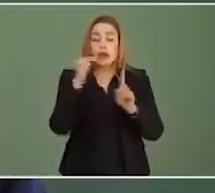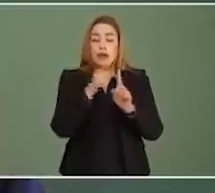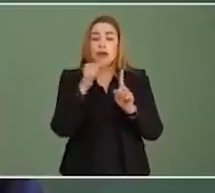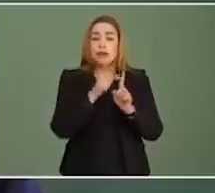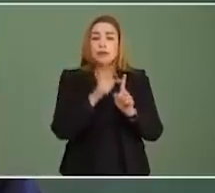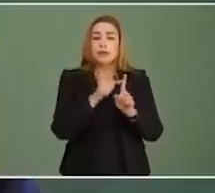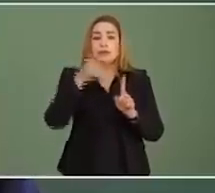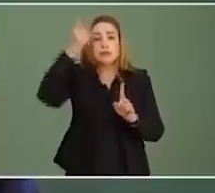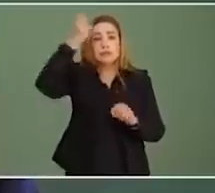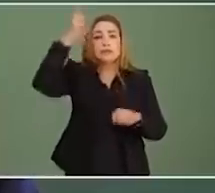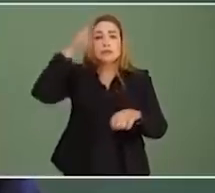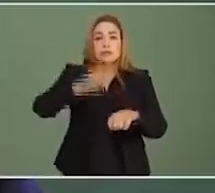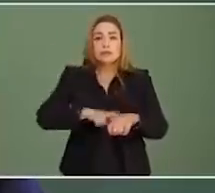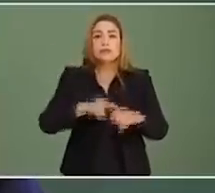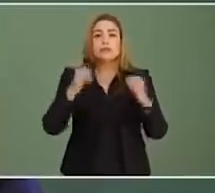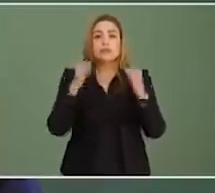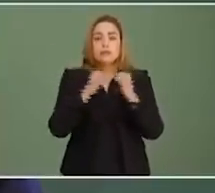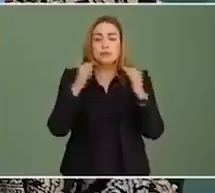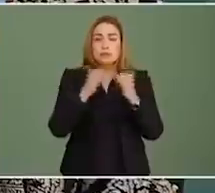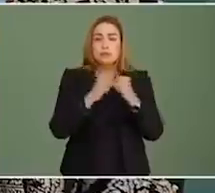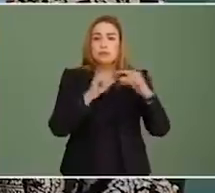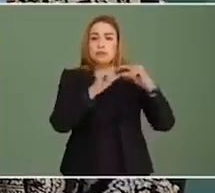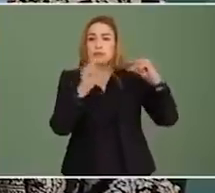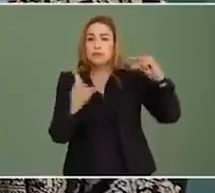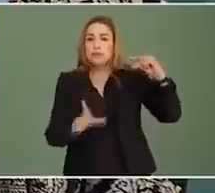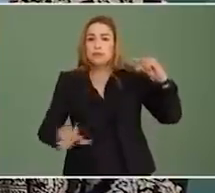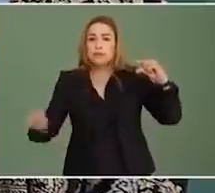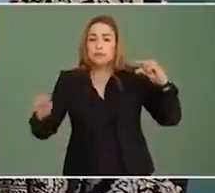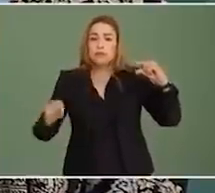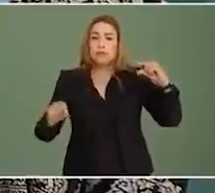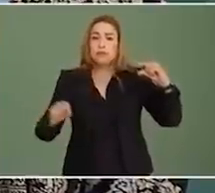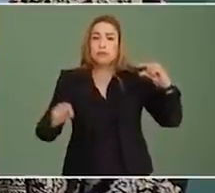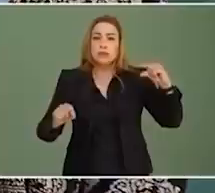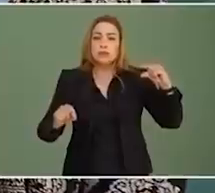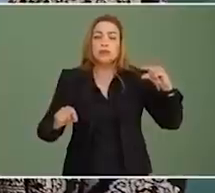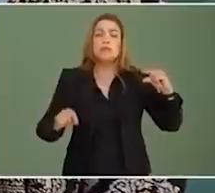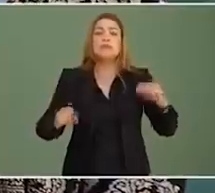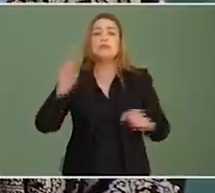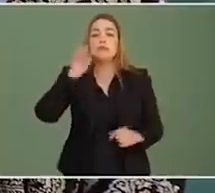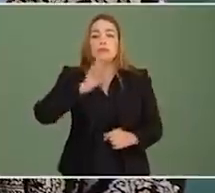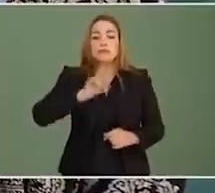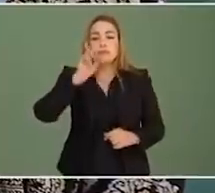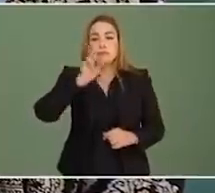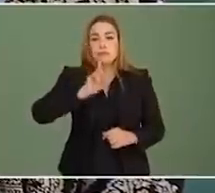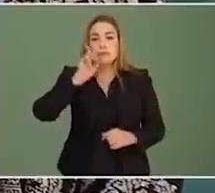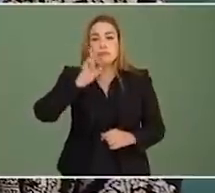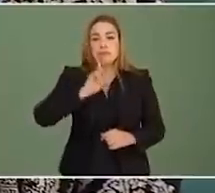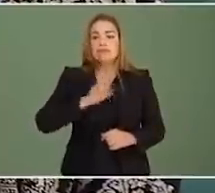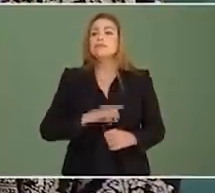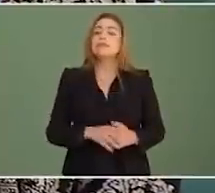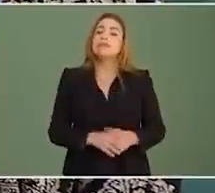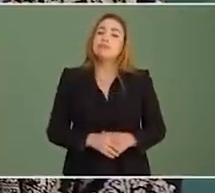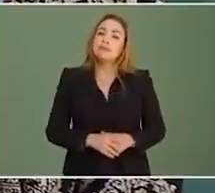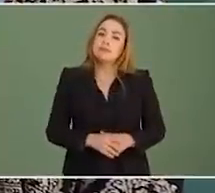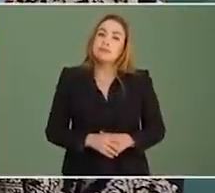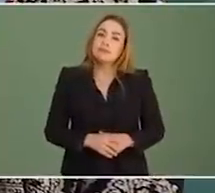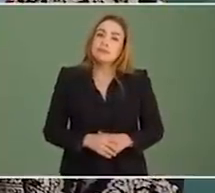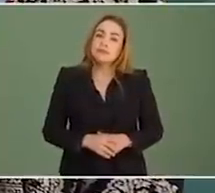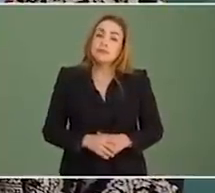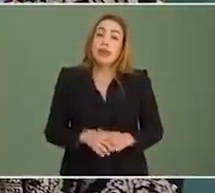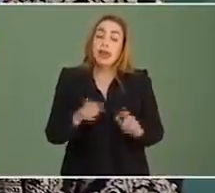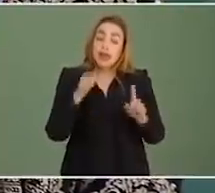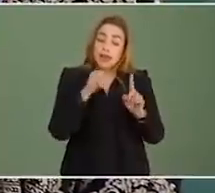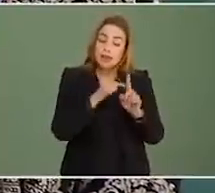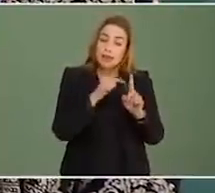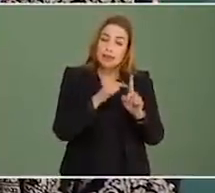directora del instituto nacional de las mujeres es una doctora